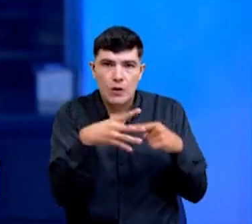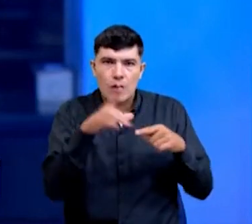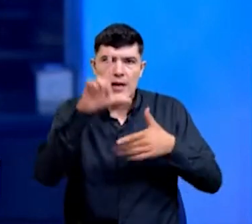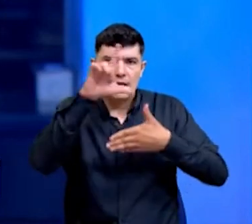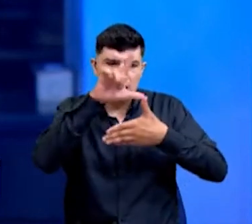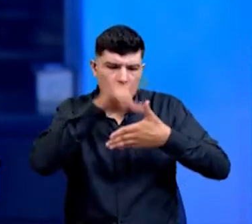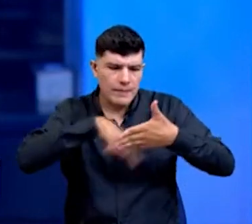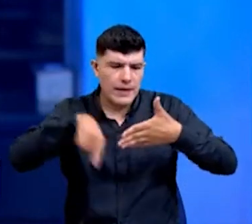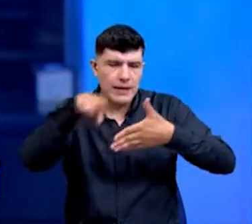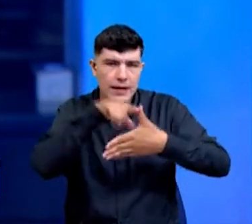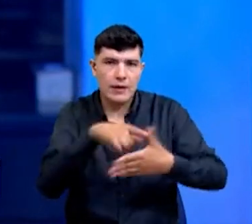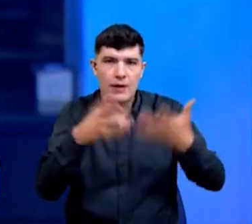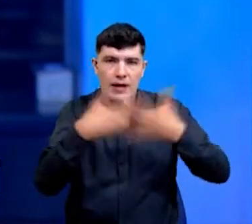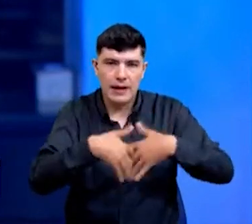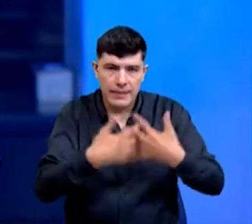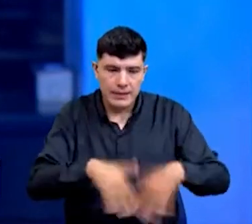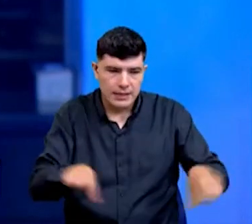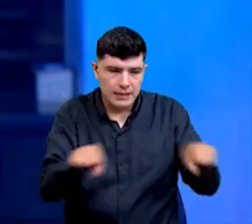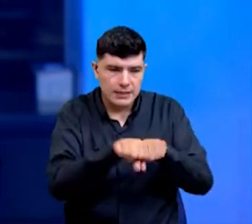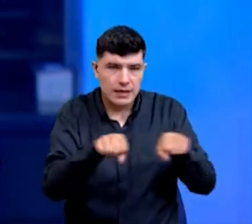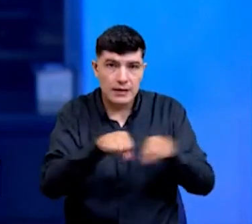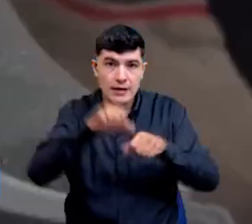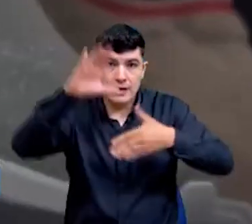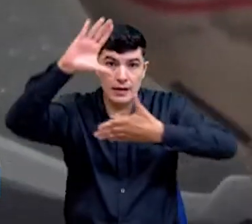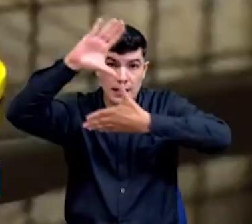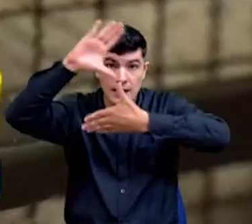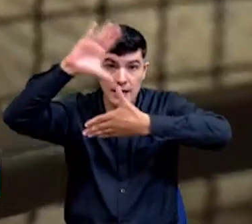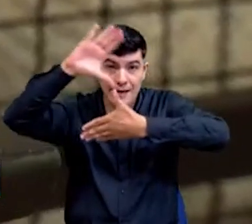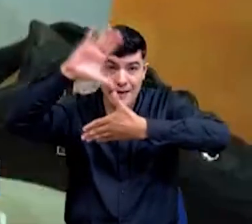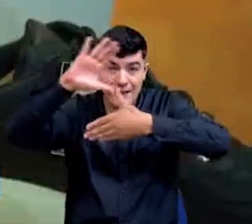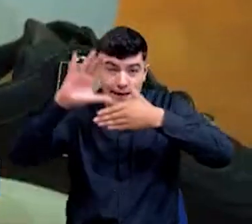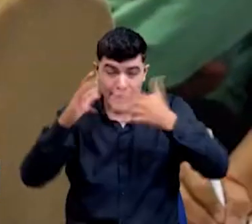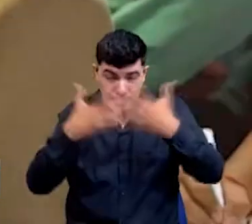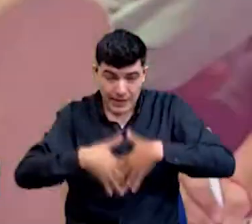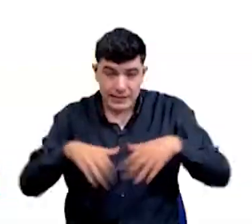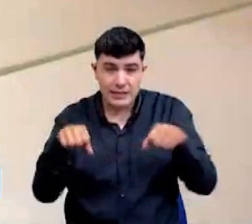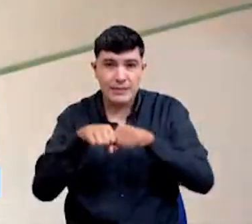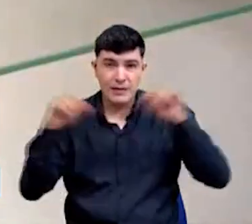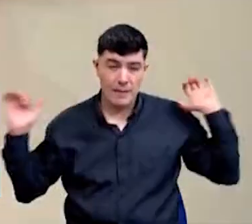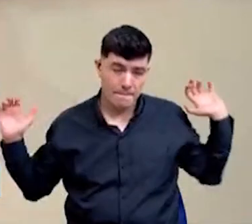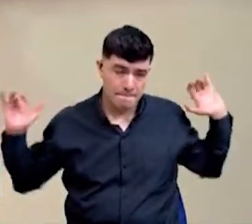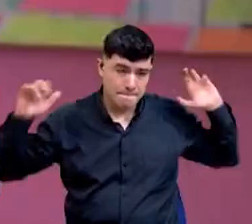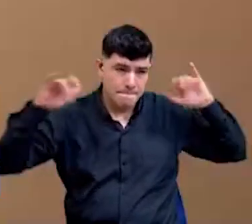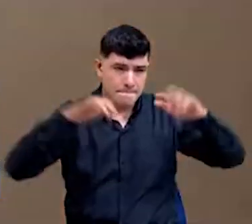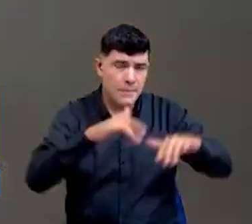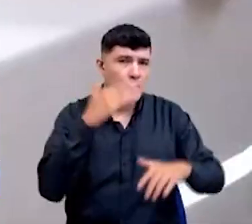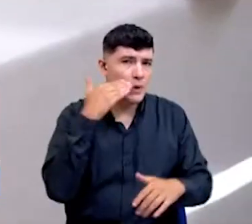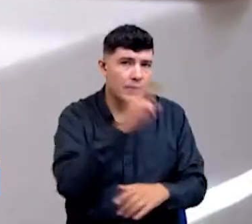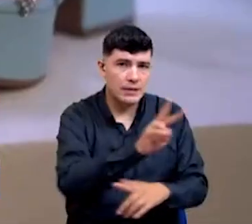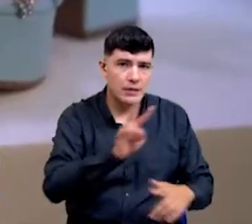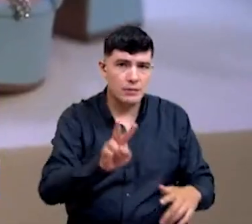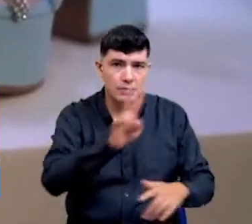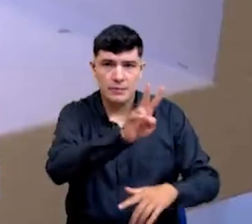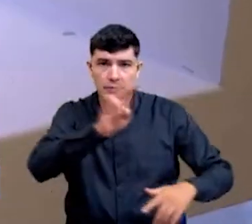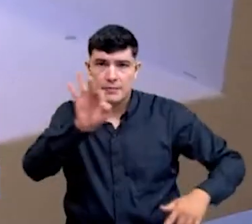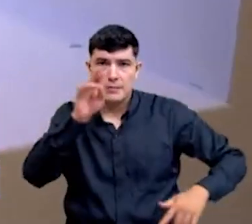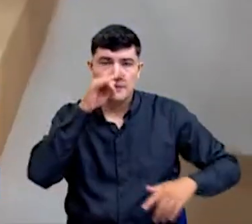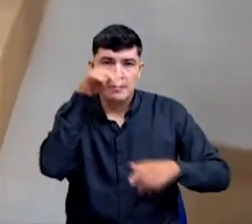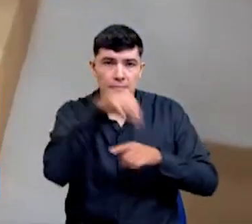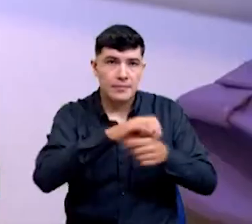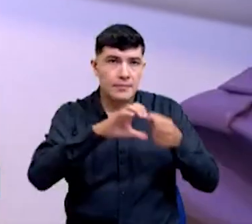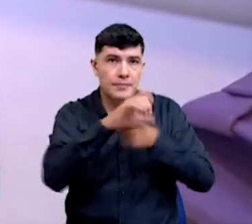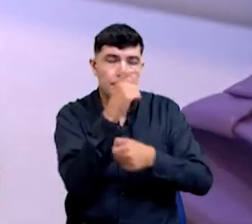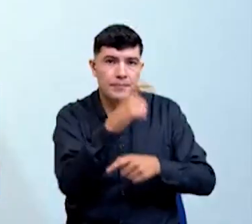que reunirá a todo el gremio del continente el próximo 22 y 23 de junio Cúcuta será el escenario